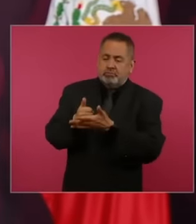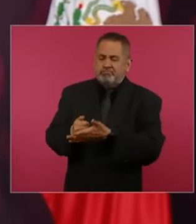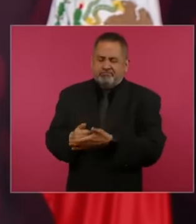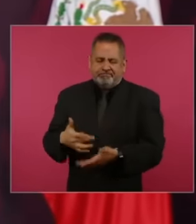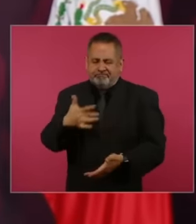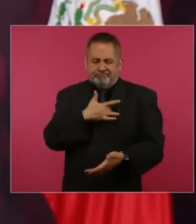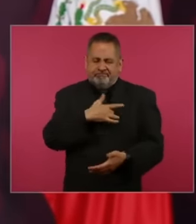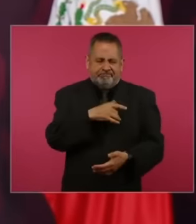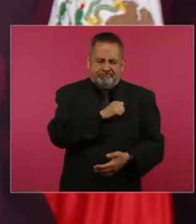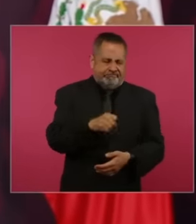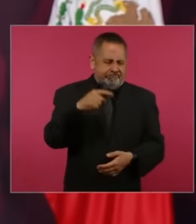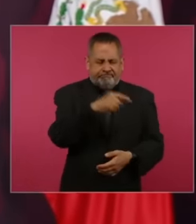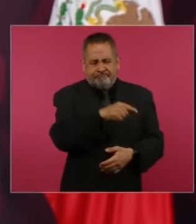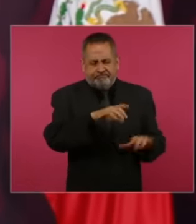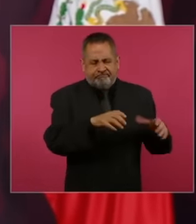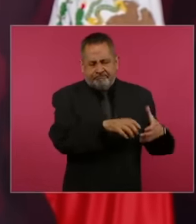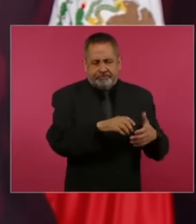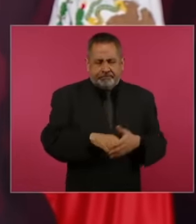encubiertos,